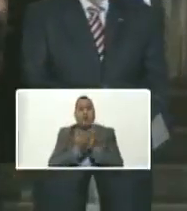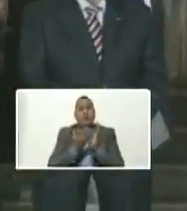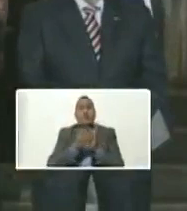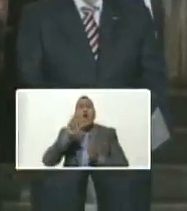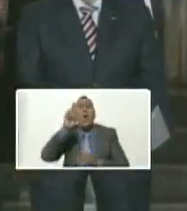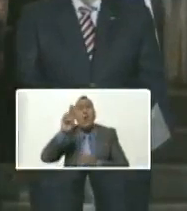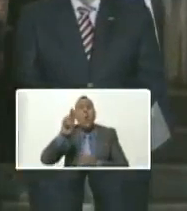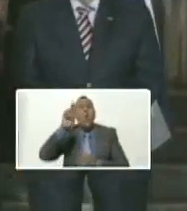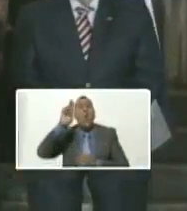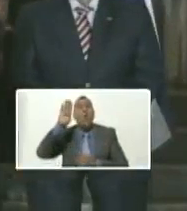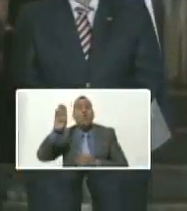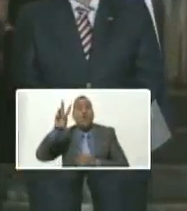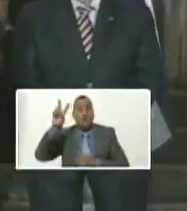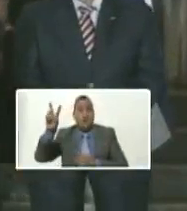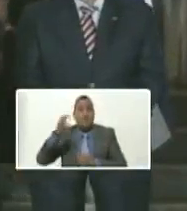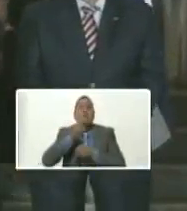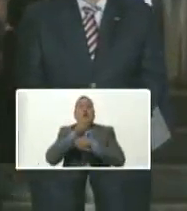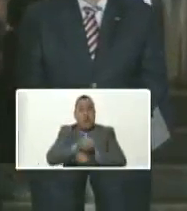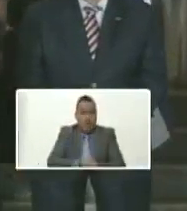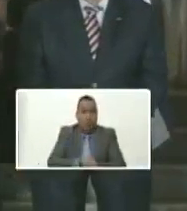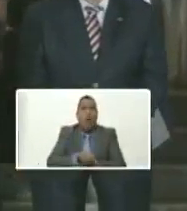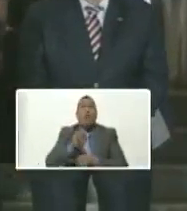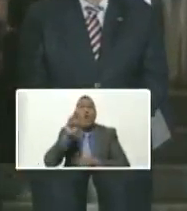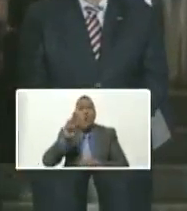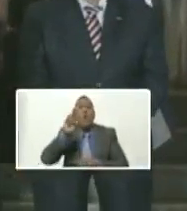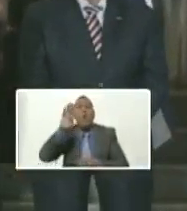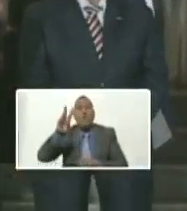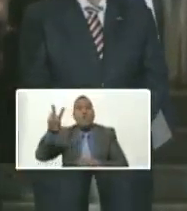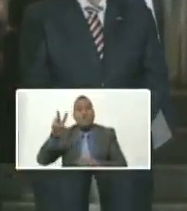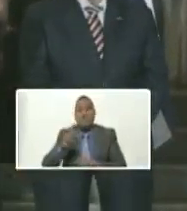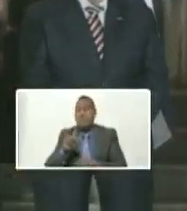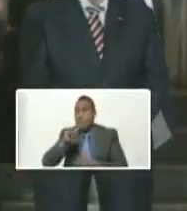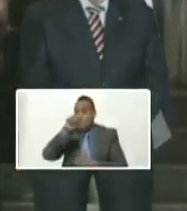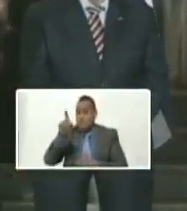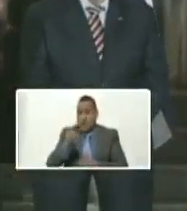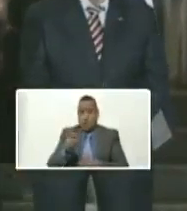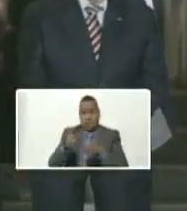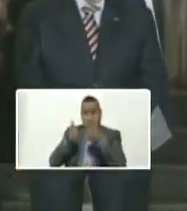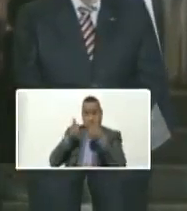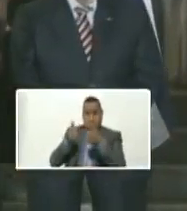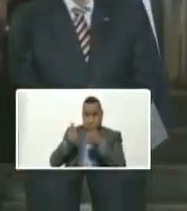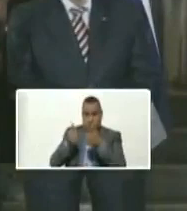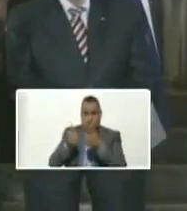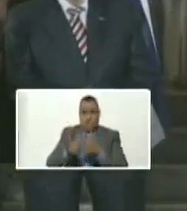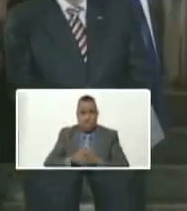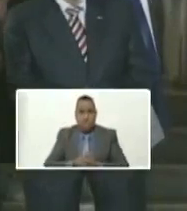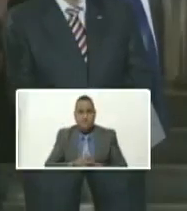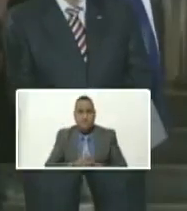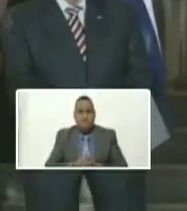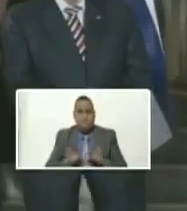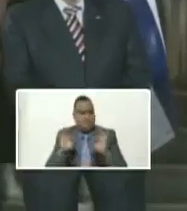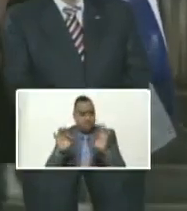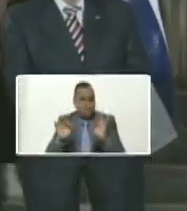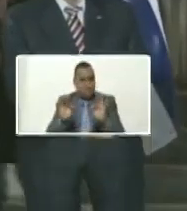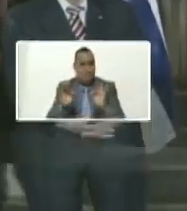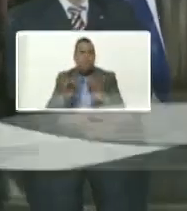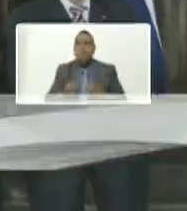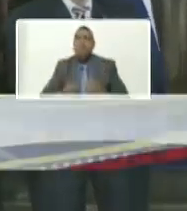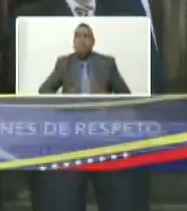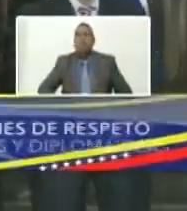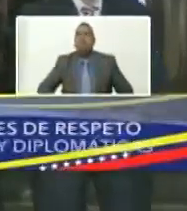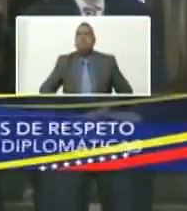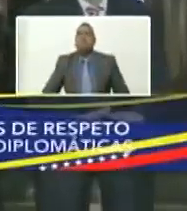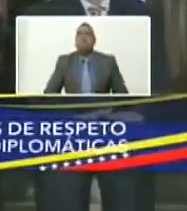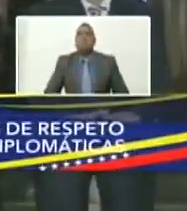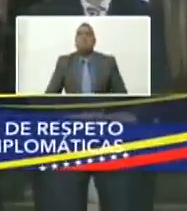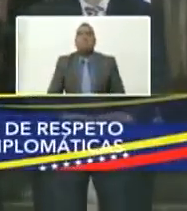Buenas gracias. Periodista, gradúa la Universidad Bolivariana de Venezuela. Juan Yun Lee. ¿Colecto?